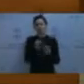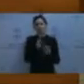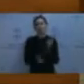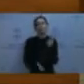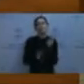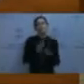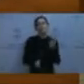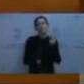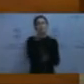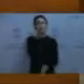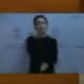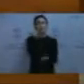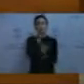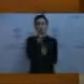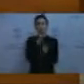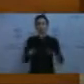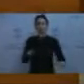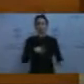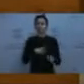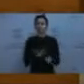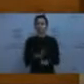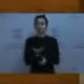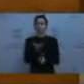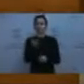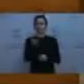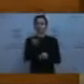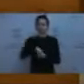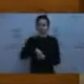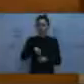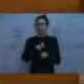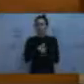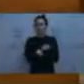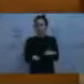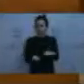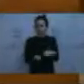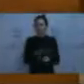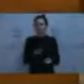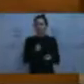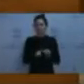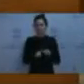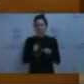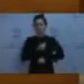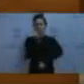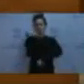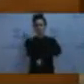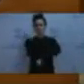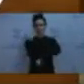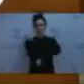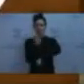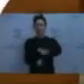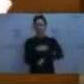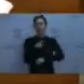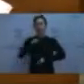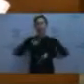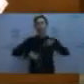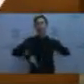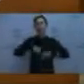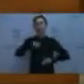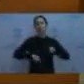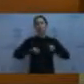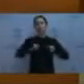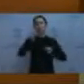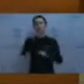retributivo de los empleados públicos. También el fondo de las obras de las